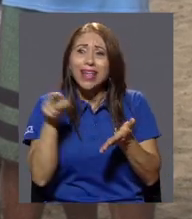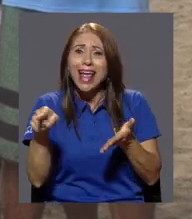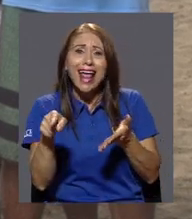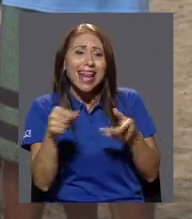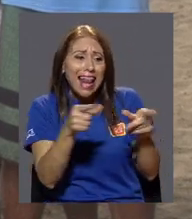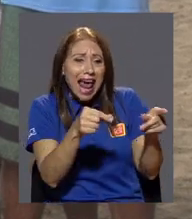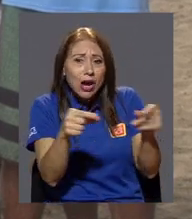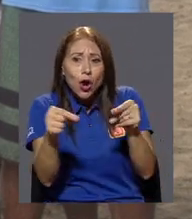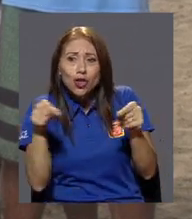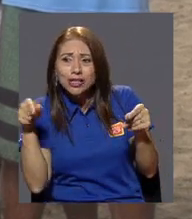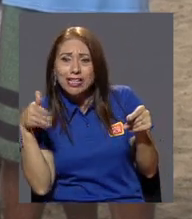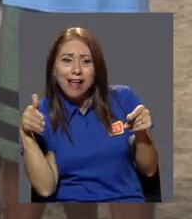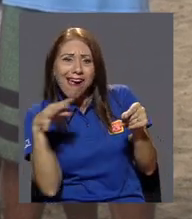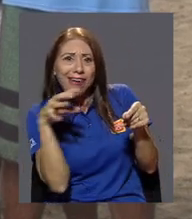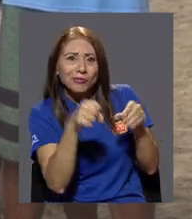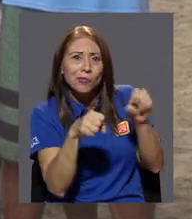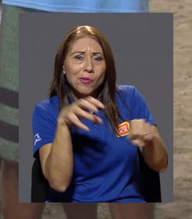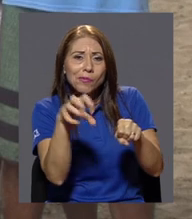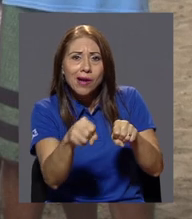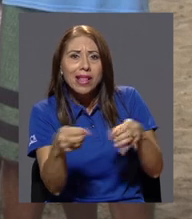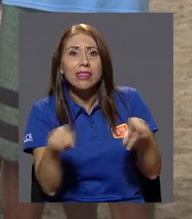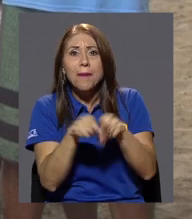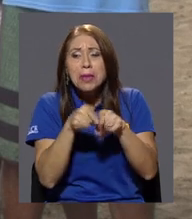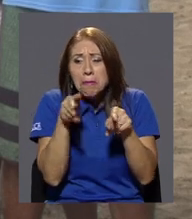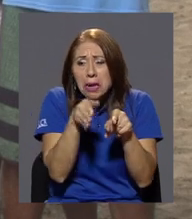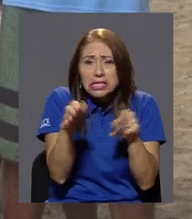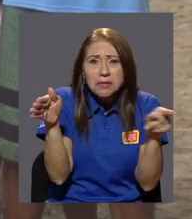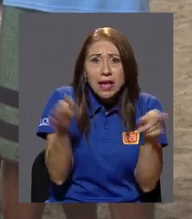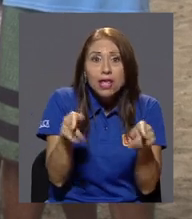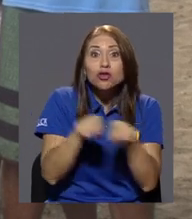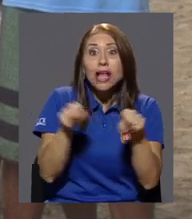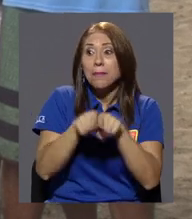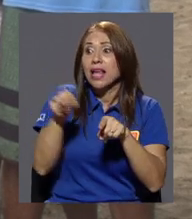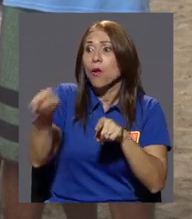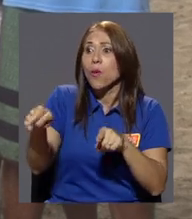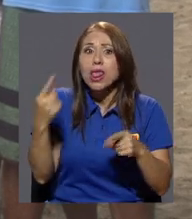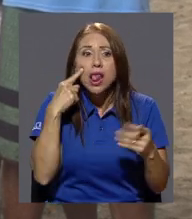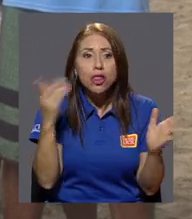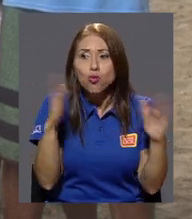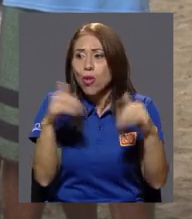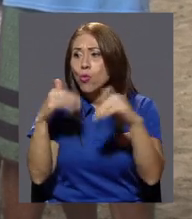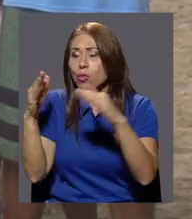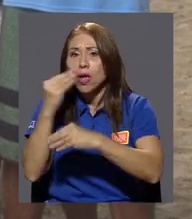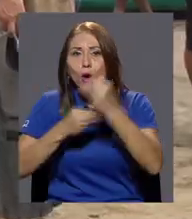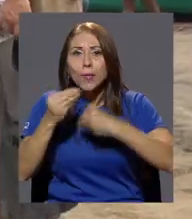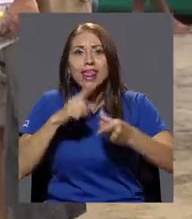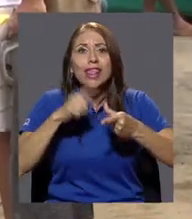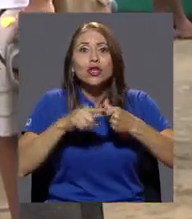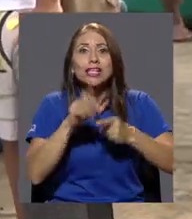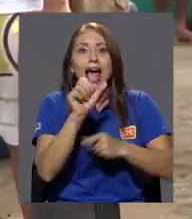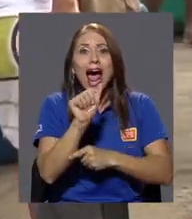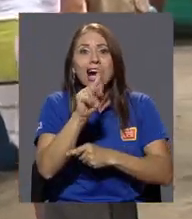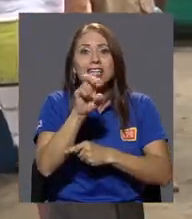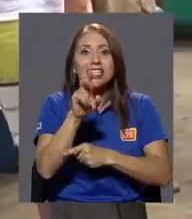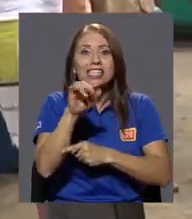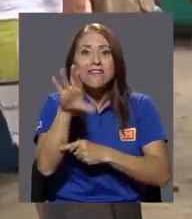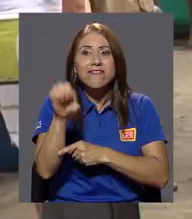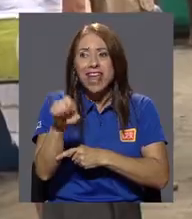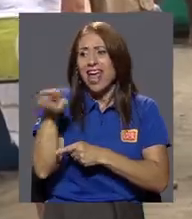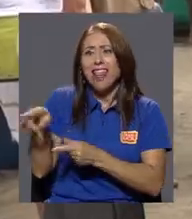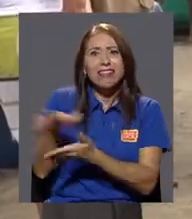las langostas pequeñas, se come los peces pequeños, hasta el mismo arrecife, cuando ya él encuentra que no hay más que comer, él come todo.